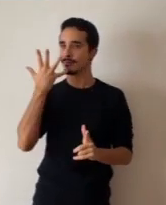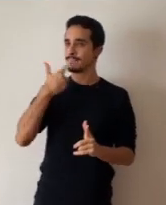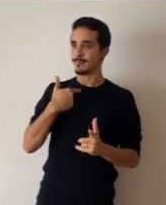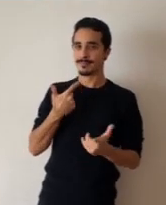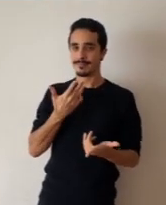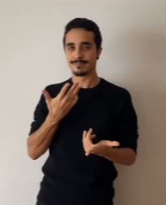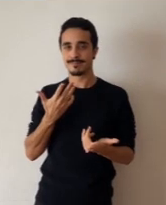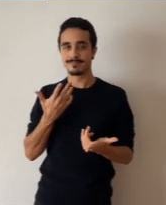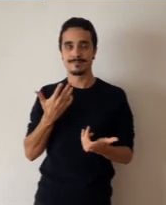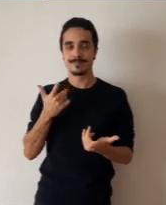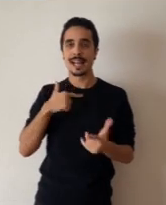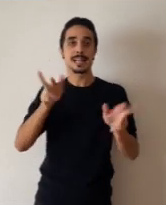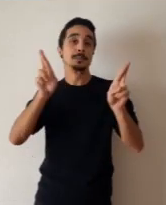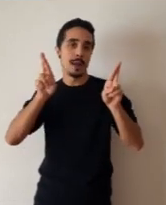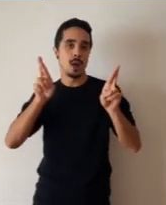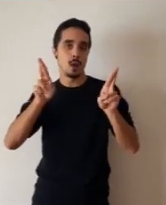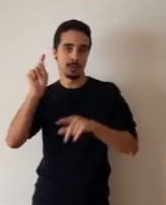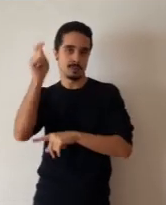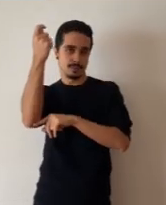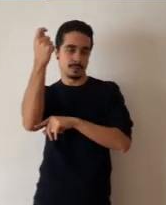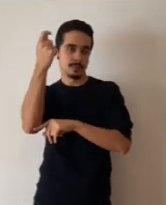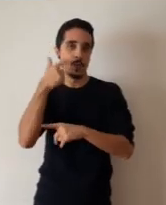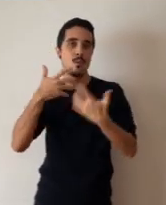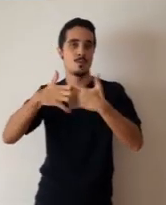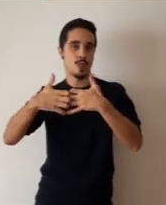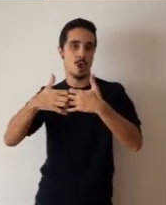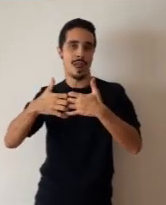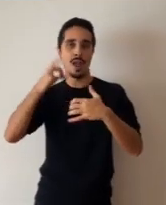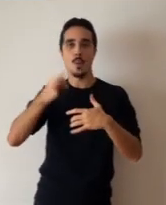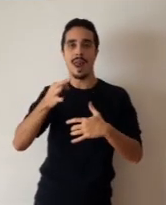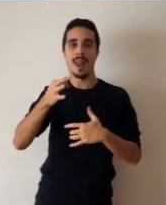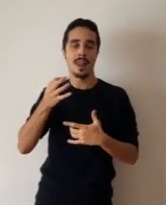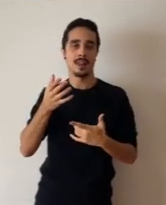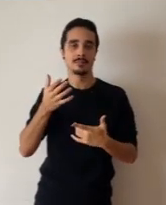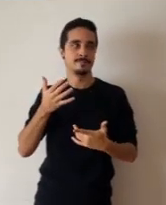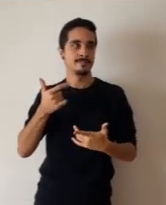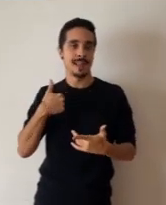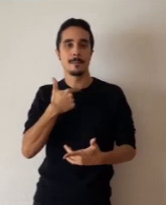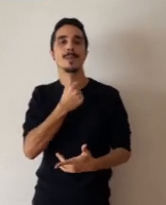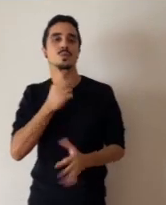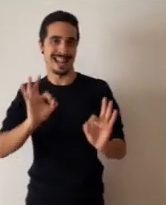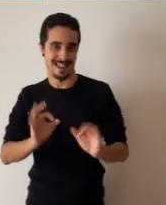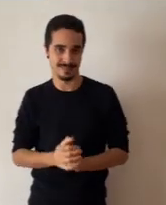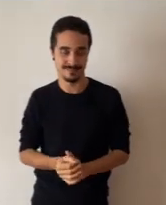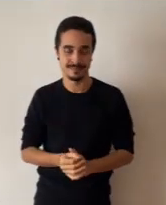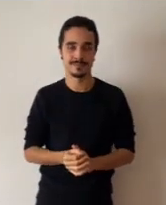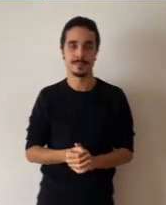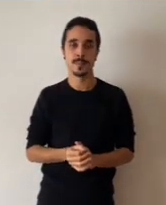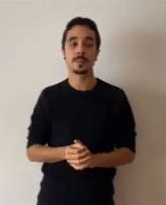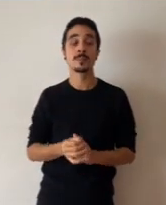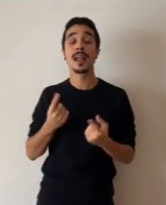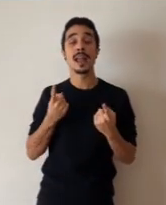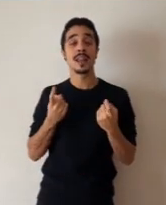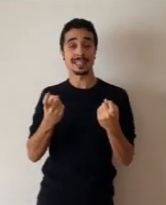es algo ambicioso que espero que realmente podamos conseguir que funcione como a mí idealmente me